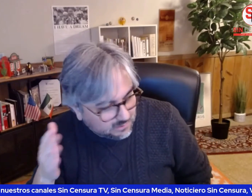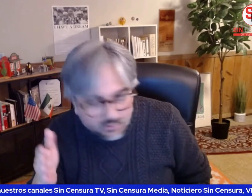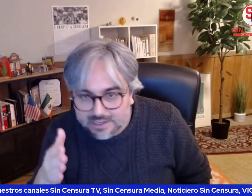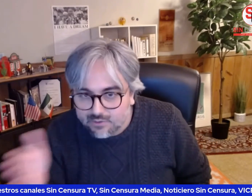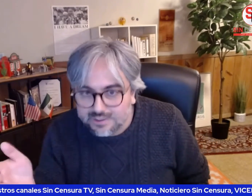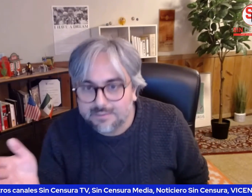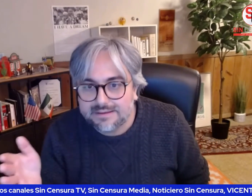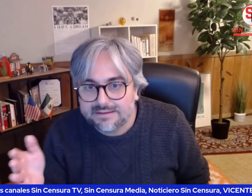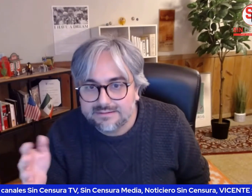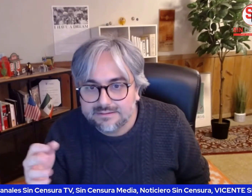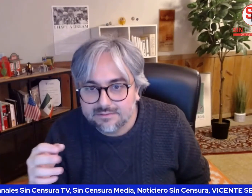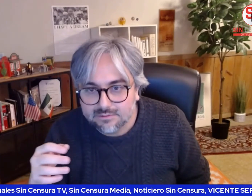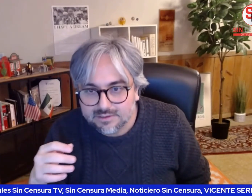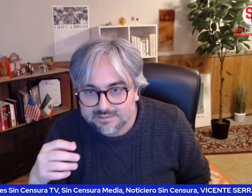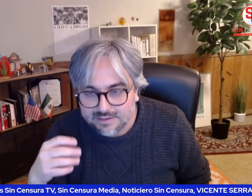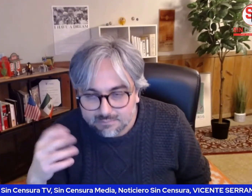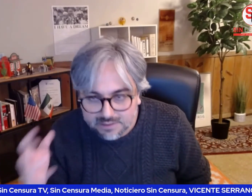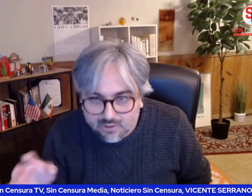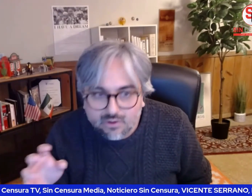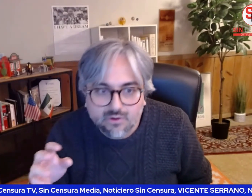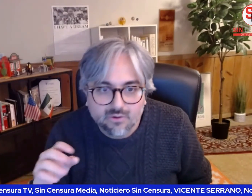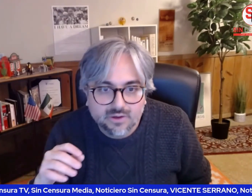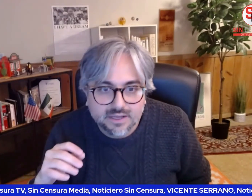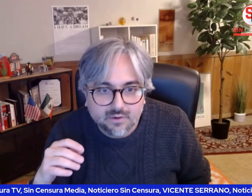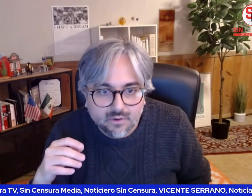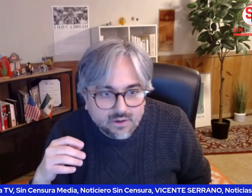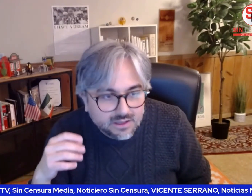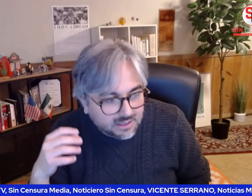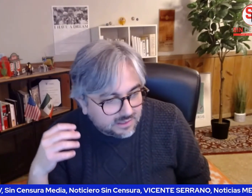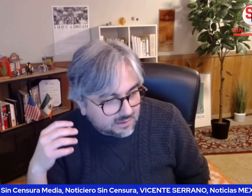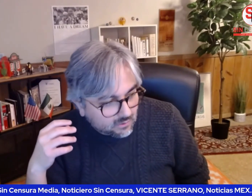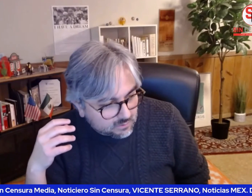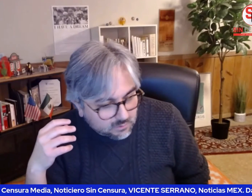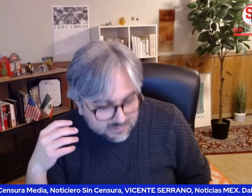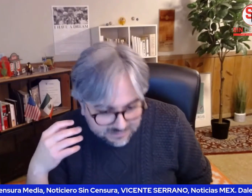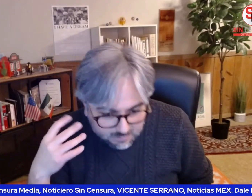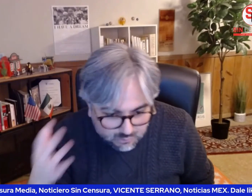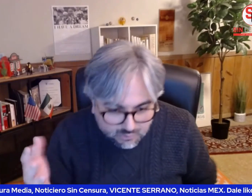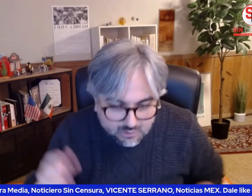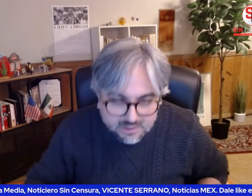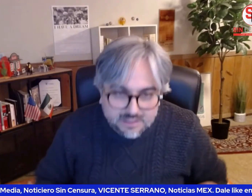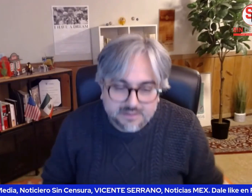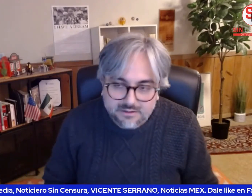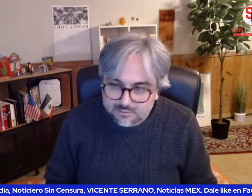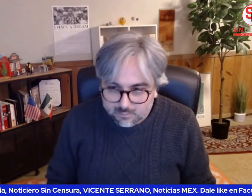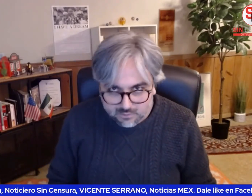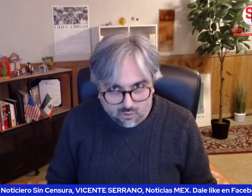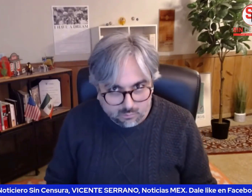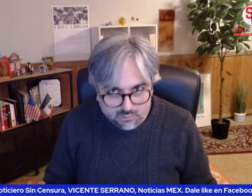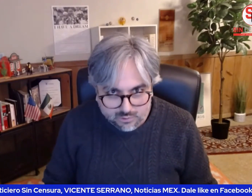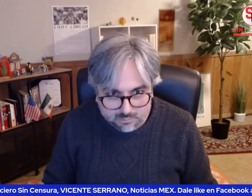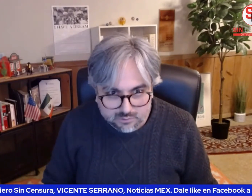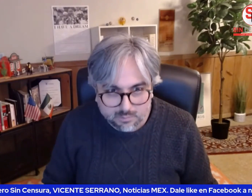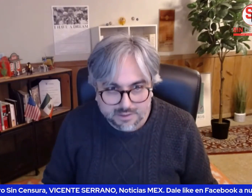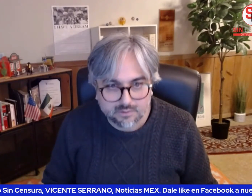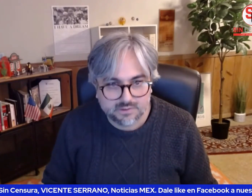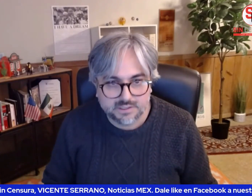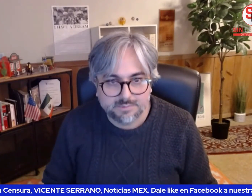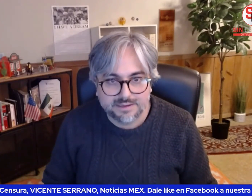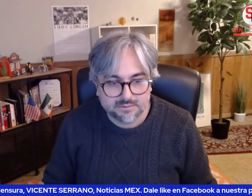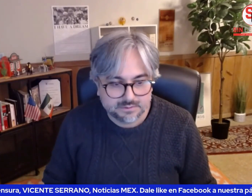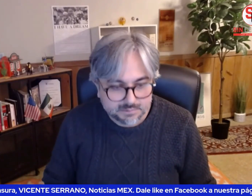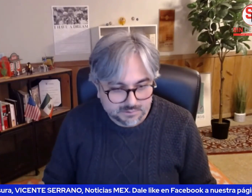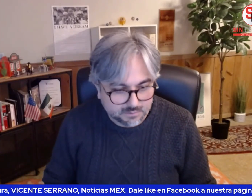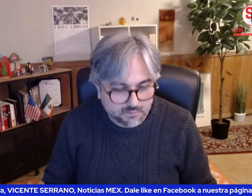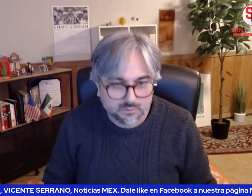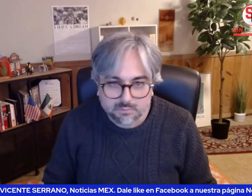lo exhibió una y otra vez, con lo que se eliminó, con lo que no. El corresponsal se puso, lo digo con mucho respeto para Jorge